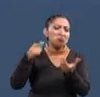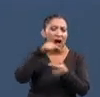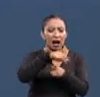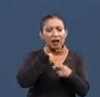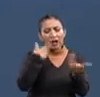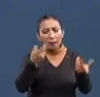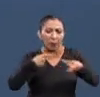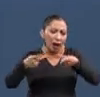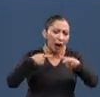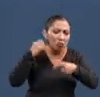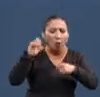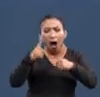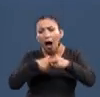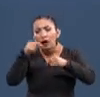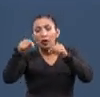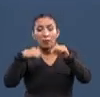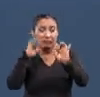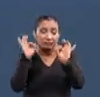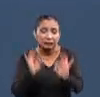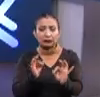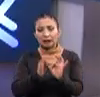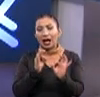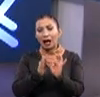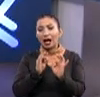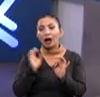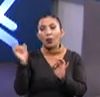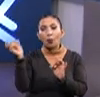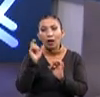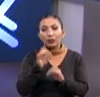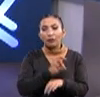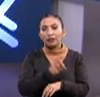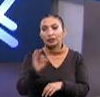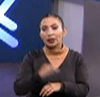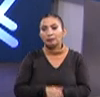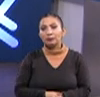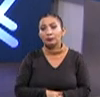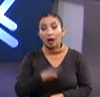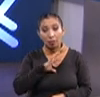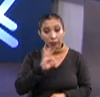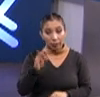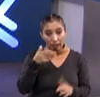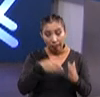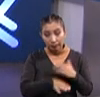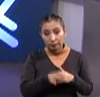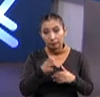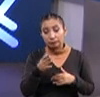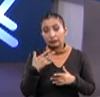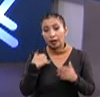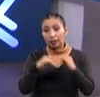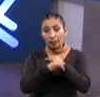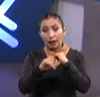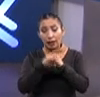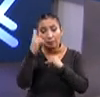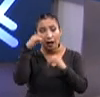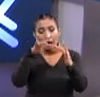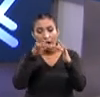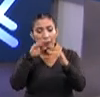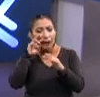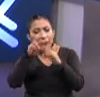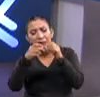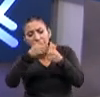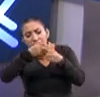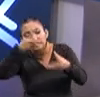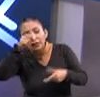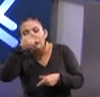se están cocinando algunas cosas, pero no tengo con exactitud. Bueno, ¿hay alguna opción o posibilidad de salir entre tus redes sociales o algo para que vayamos